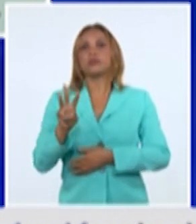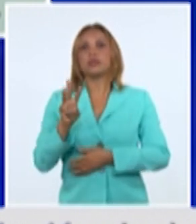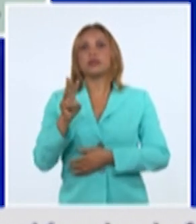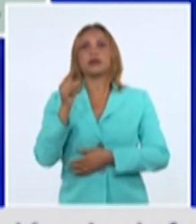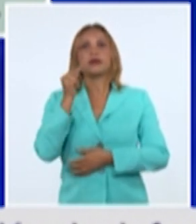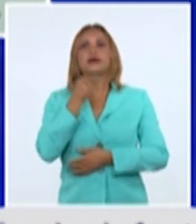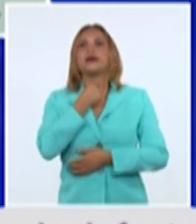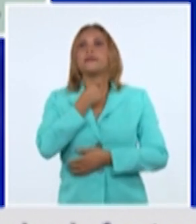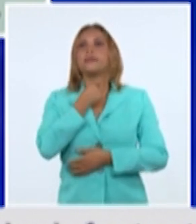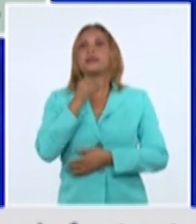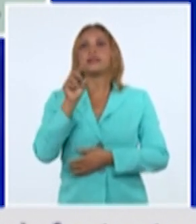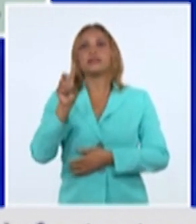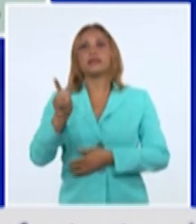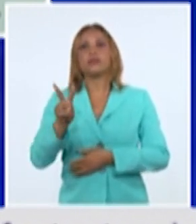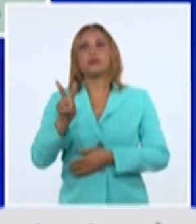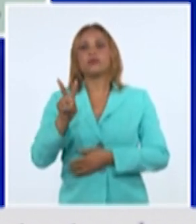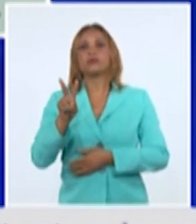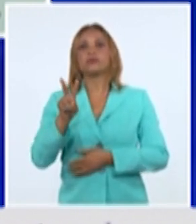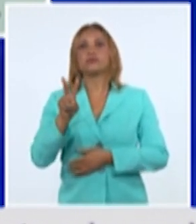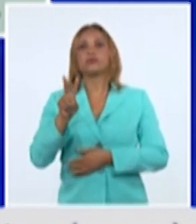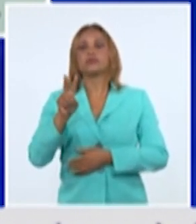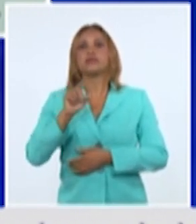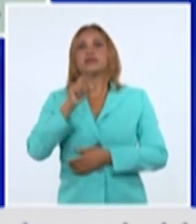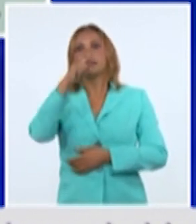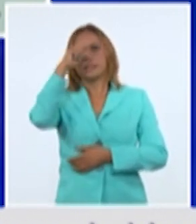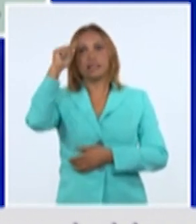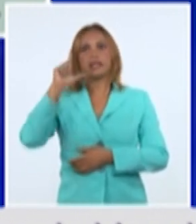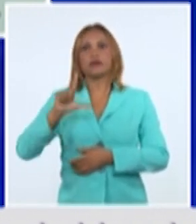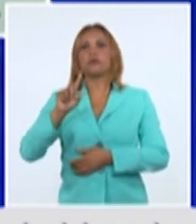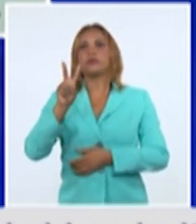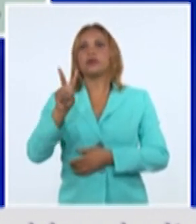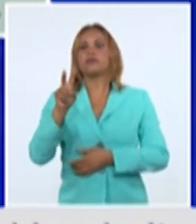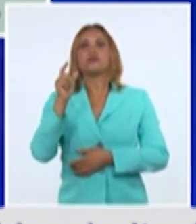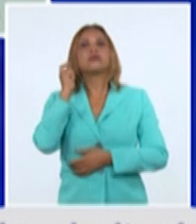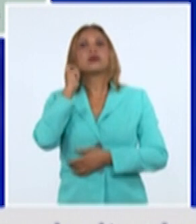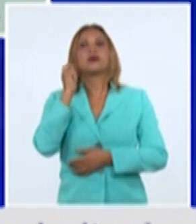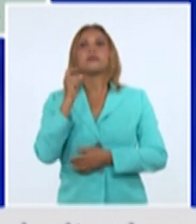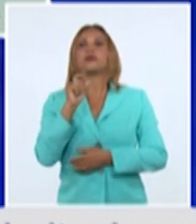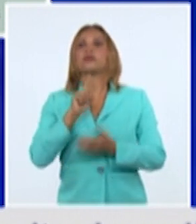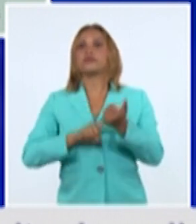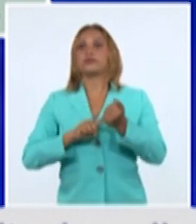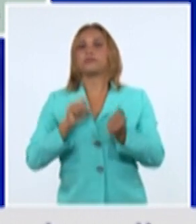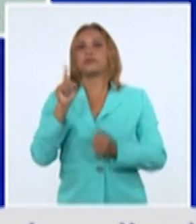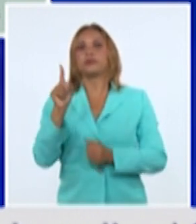igual que los municipios de Sierra de Cubitas y Carlos Manuel de Céspedes.